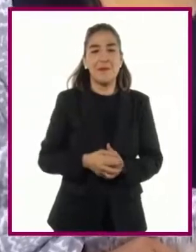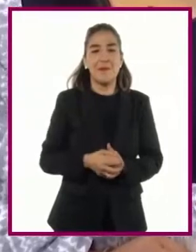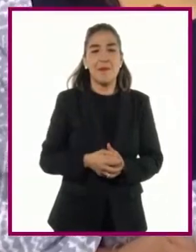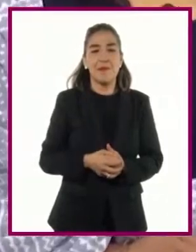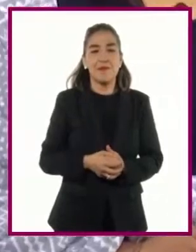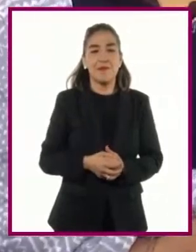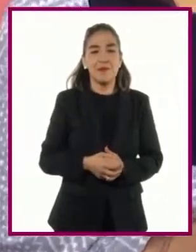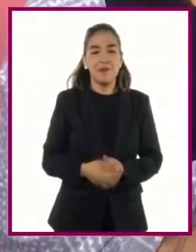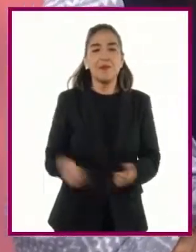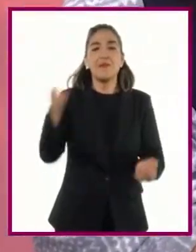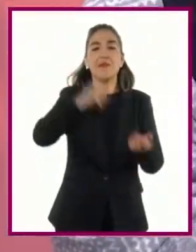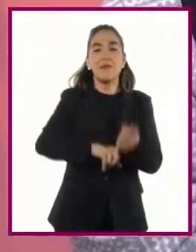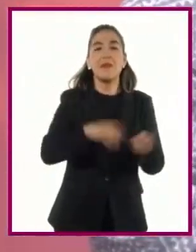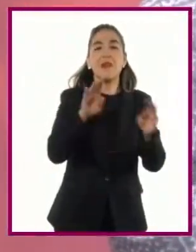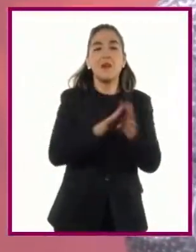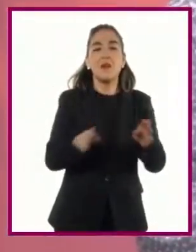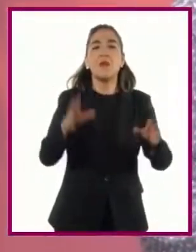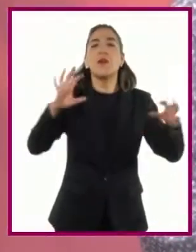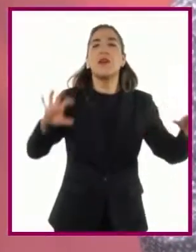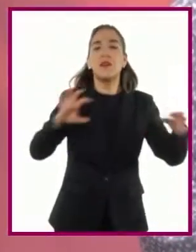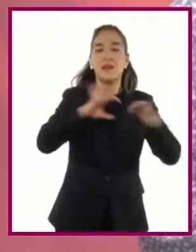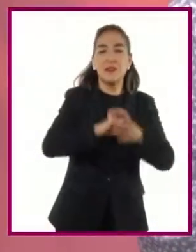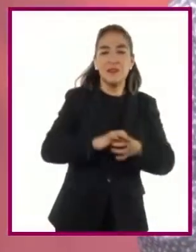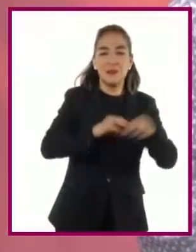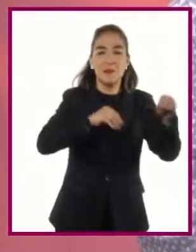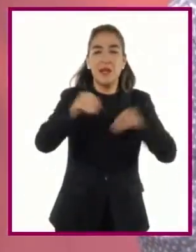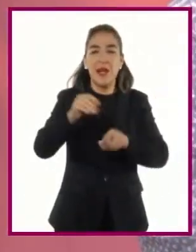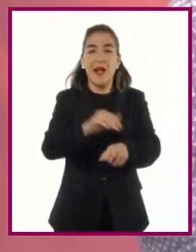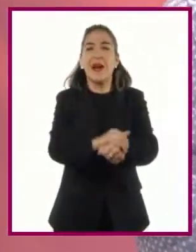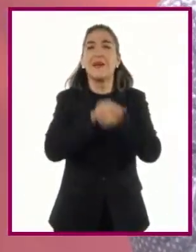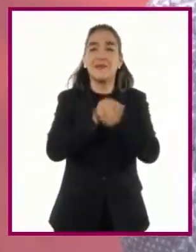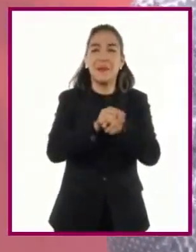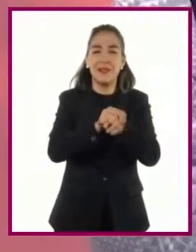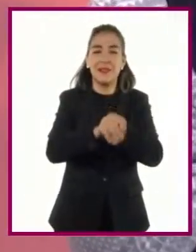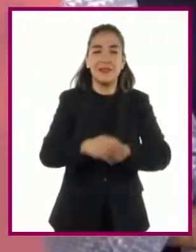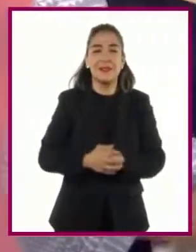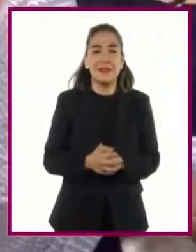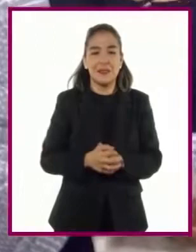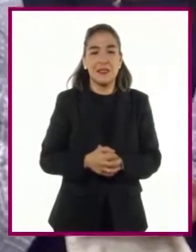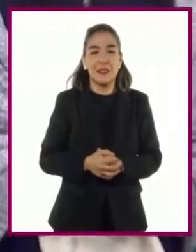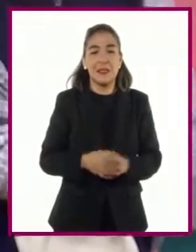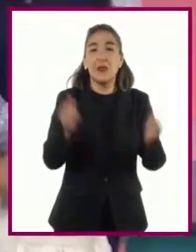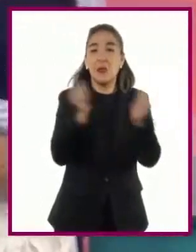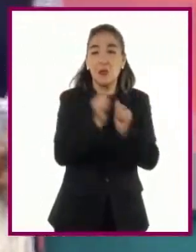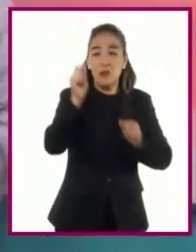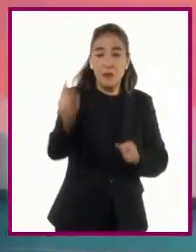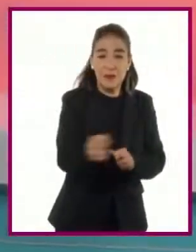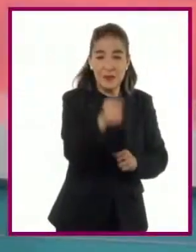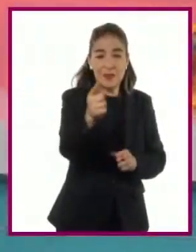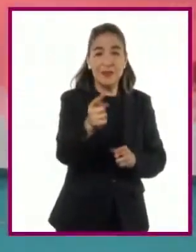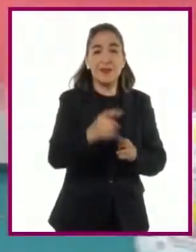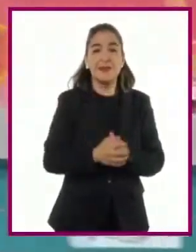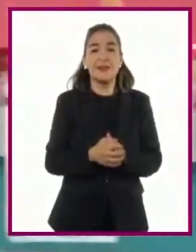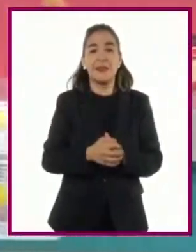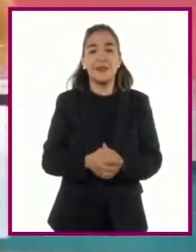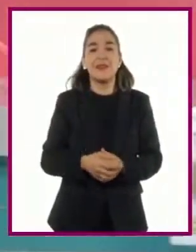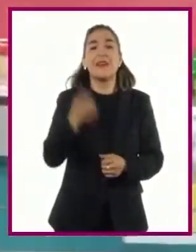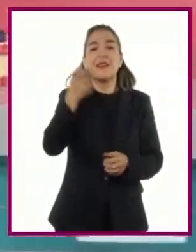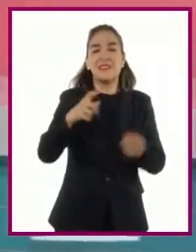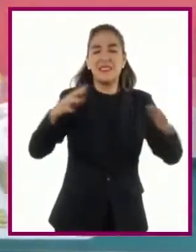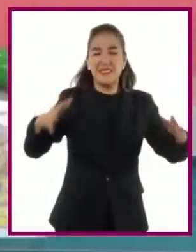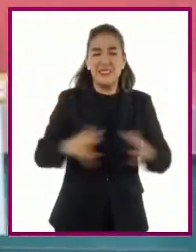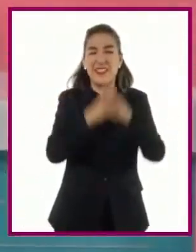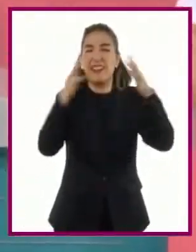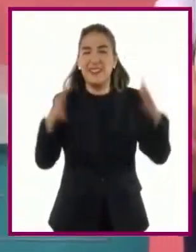Los cantos son nuestro atavío, oh amigos. Con ellos venimos a vivir en la tierra.